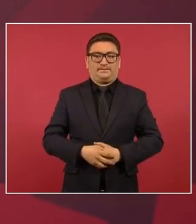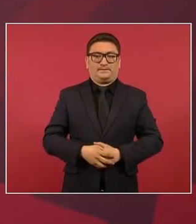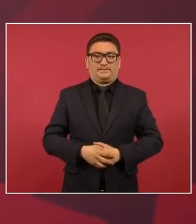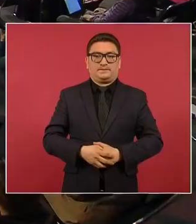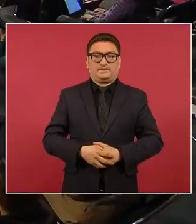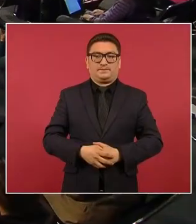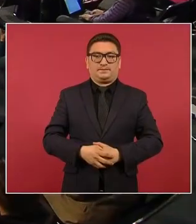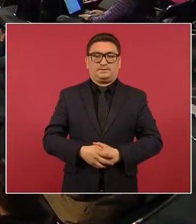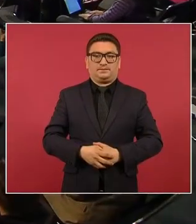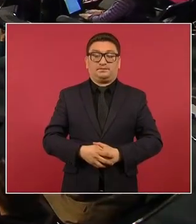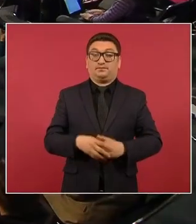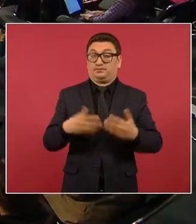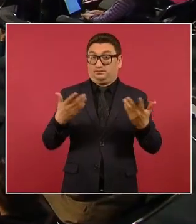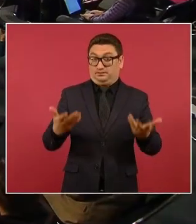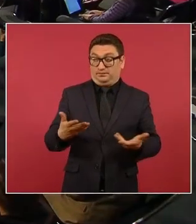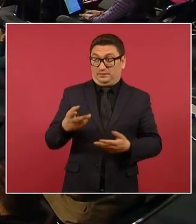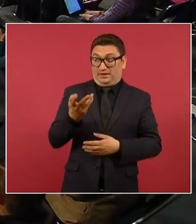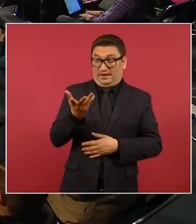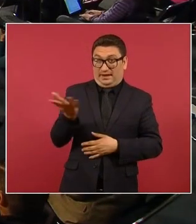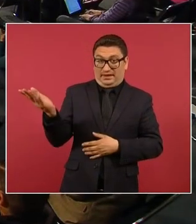Entonces, estos son